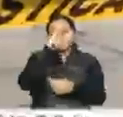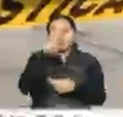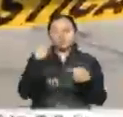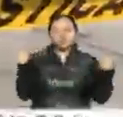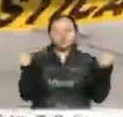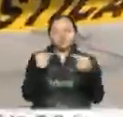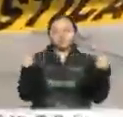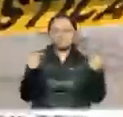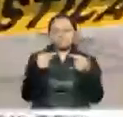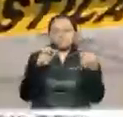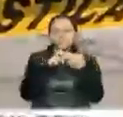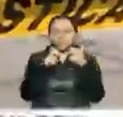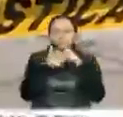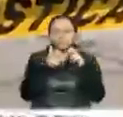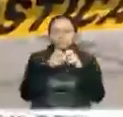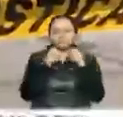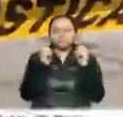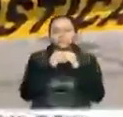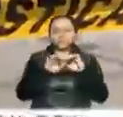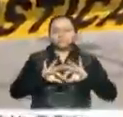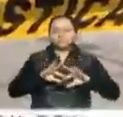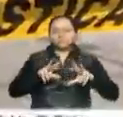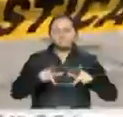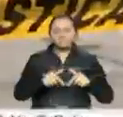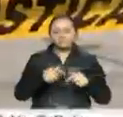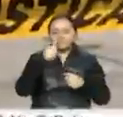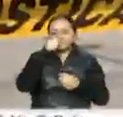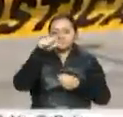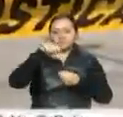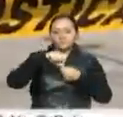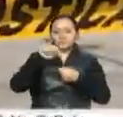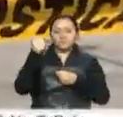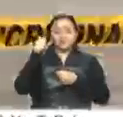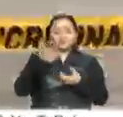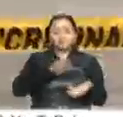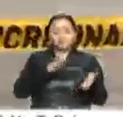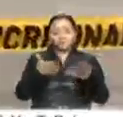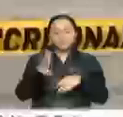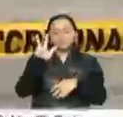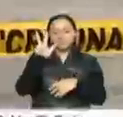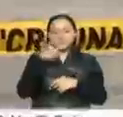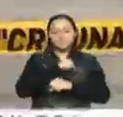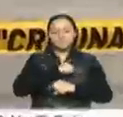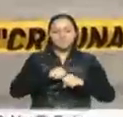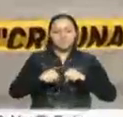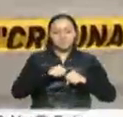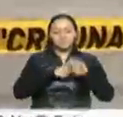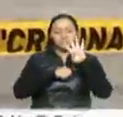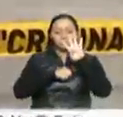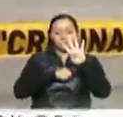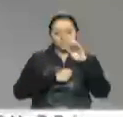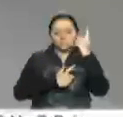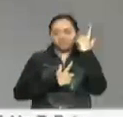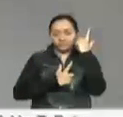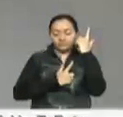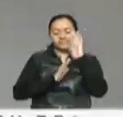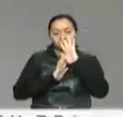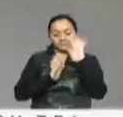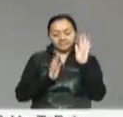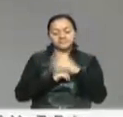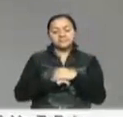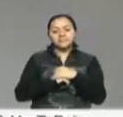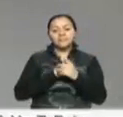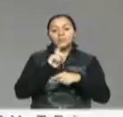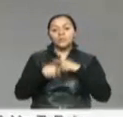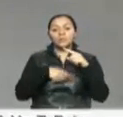enfrentamientos armados entre tropas y presuntos ladrones de combustible dejaron 10 muertos el 3 de mayo, entre ellos 4 soldados. La presencia